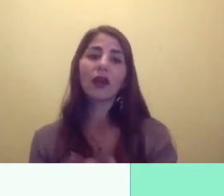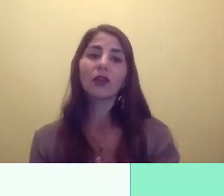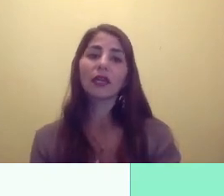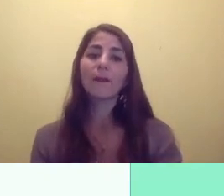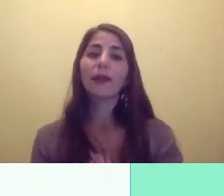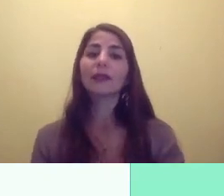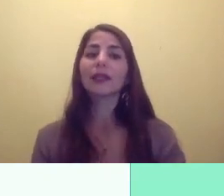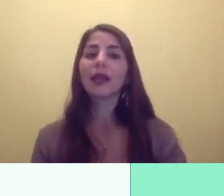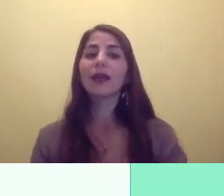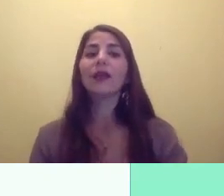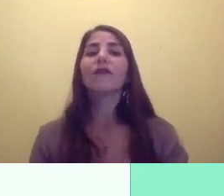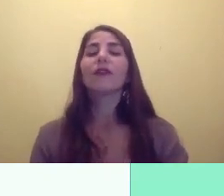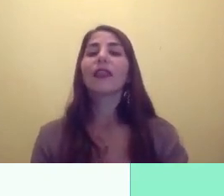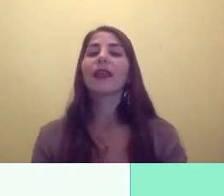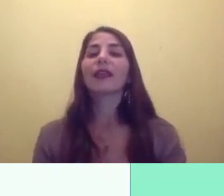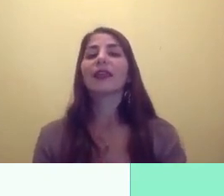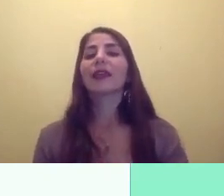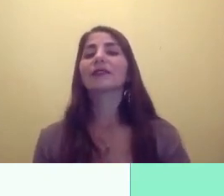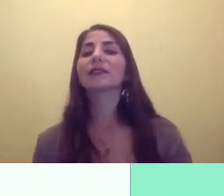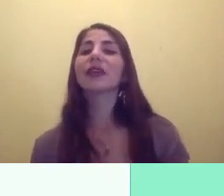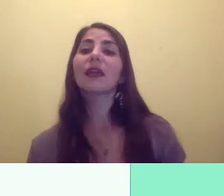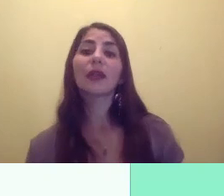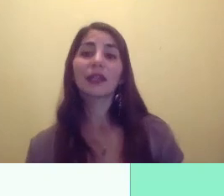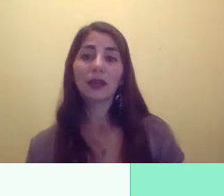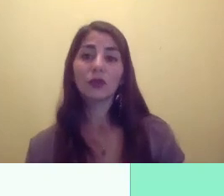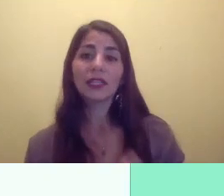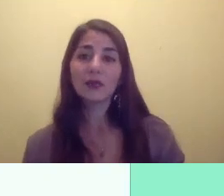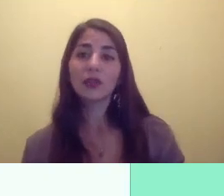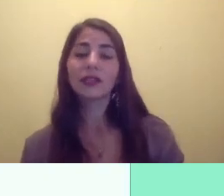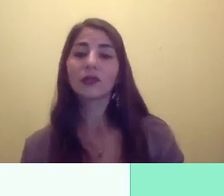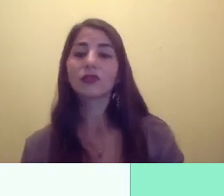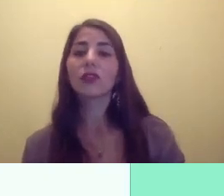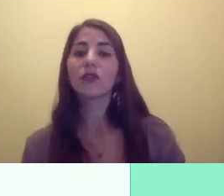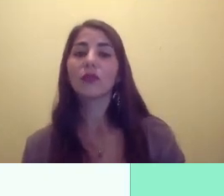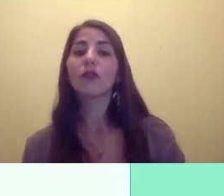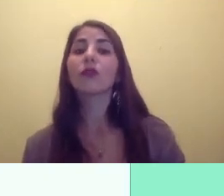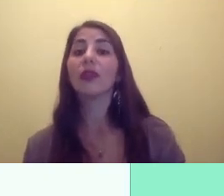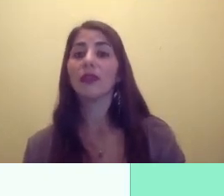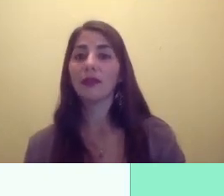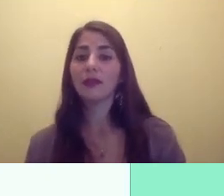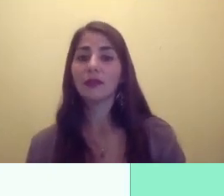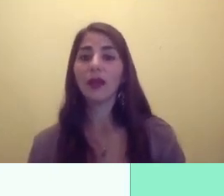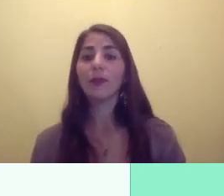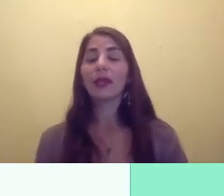registro aquí abajo, que la práctica va a dar la agilidad necesaria para que utilicemos este recurso de forma fluida, ¿ya?